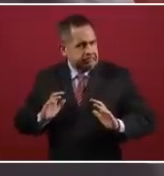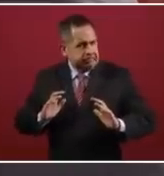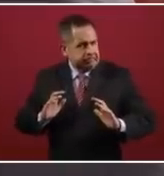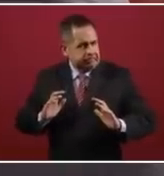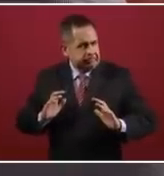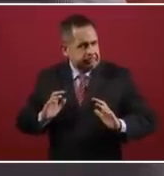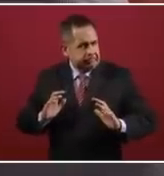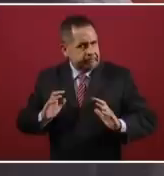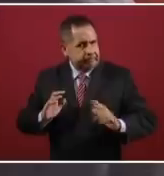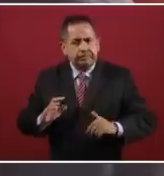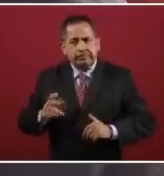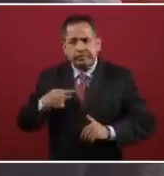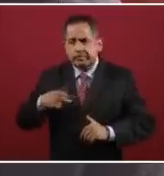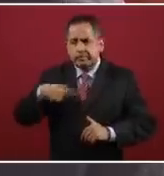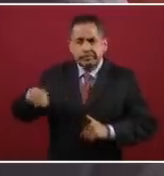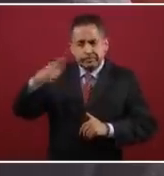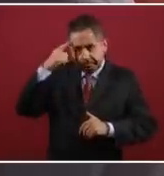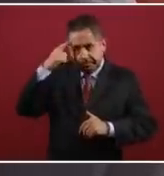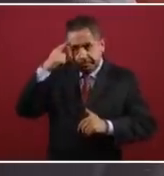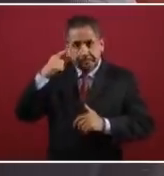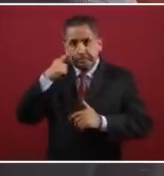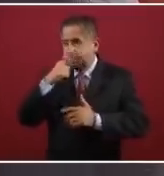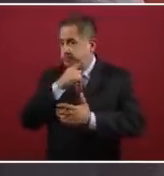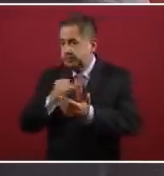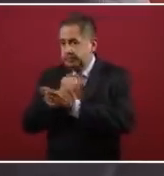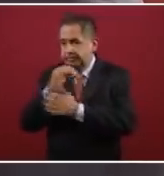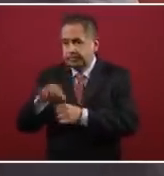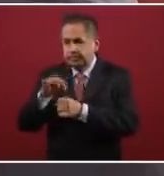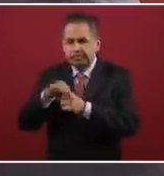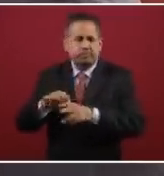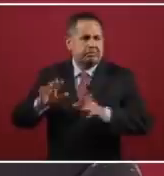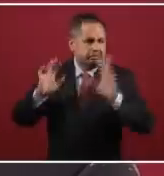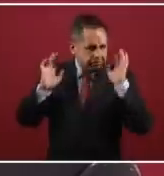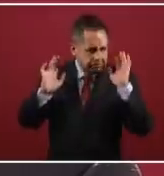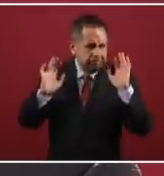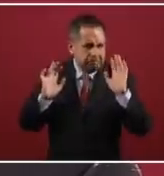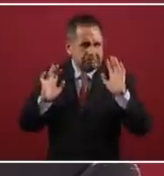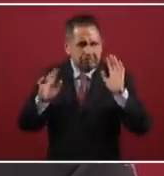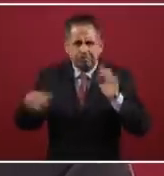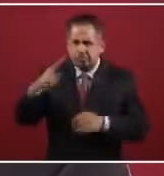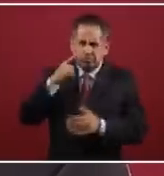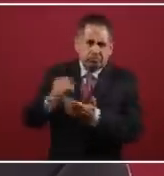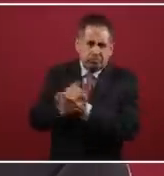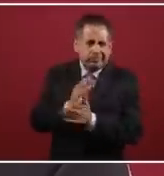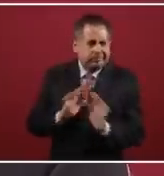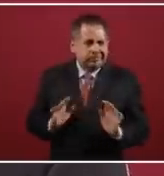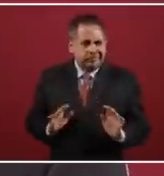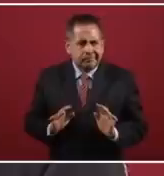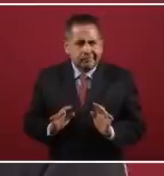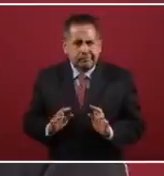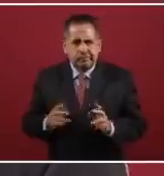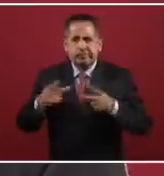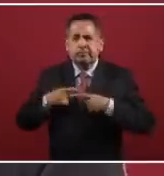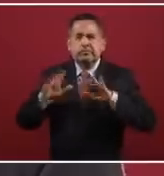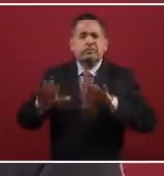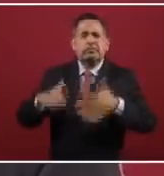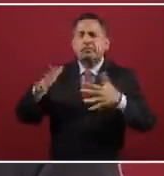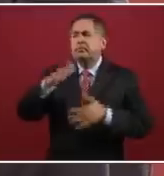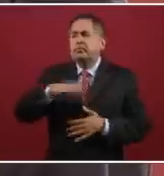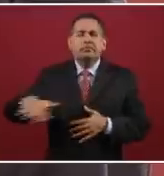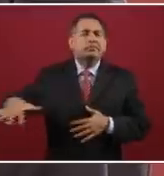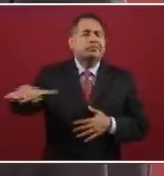que es la que define, toma la decisión. El pueblo es el motor del